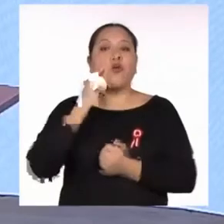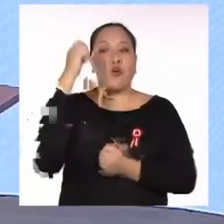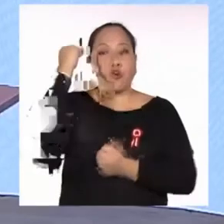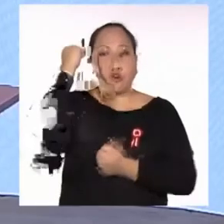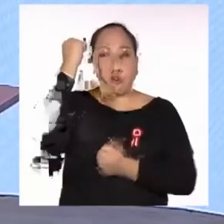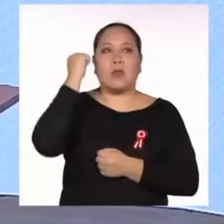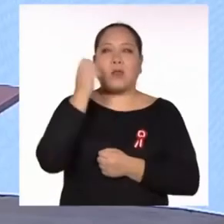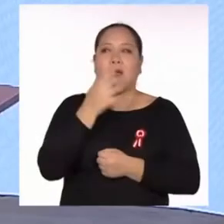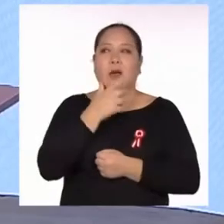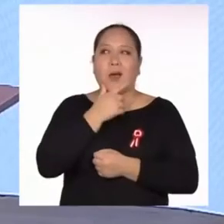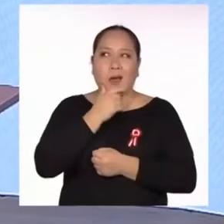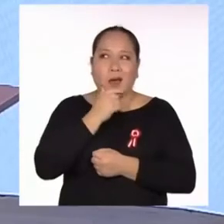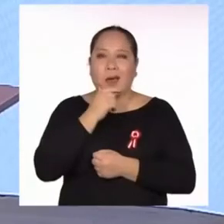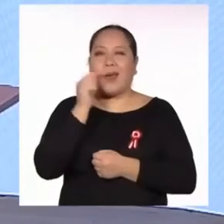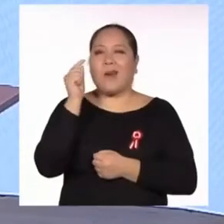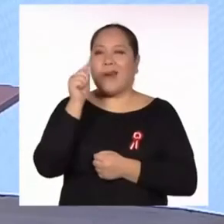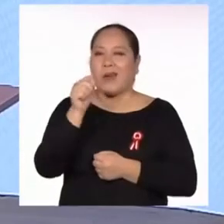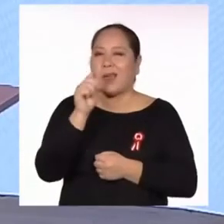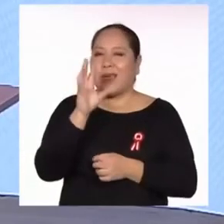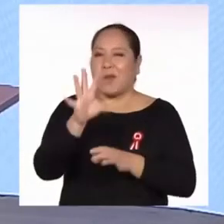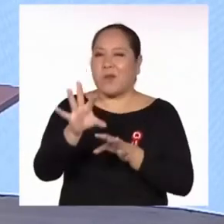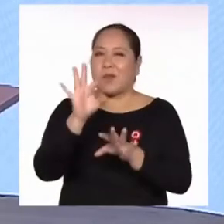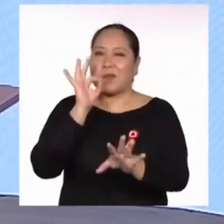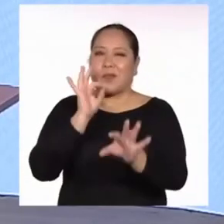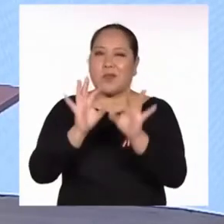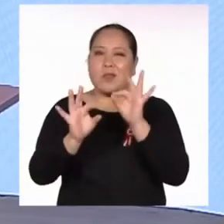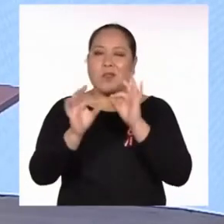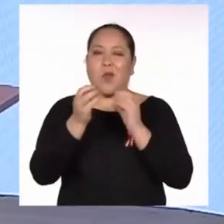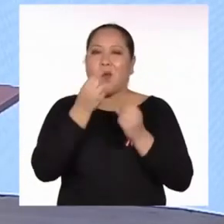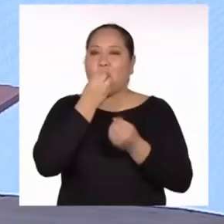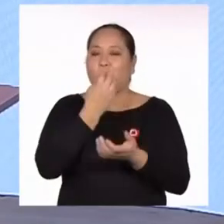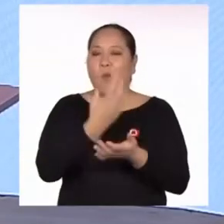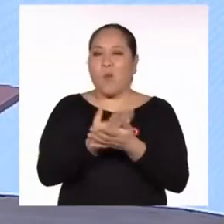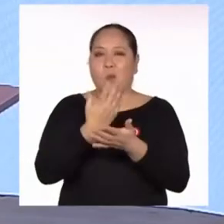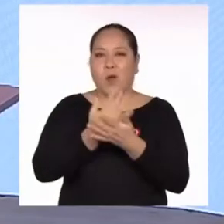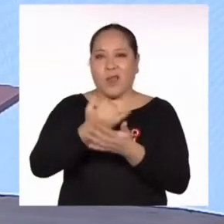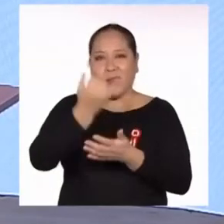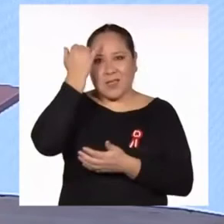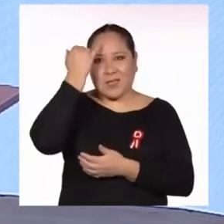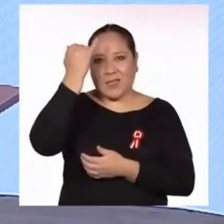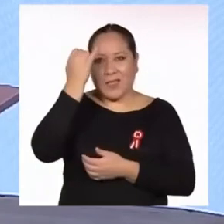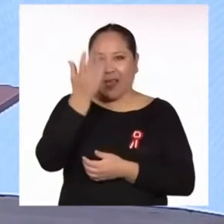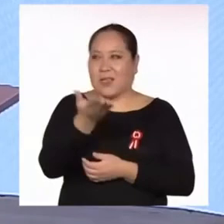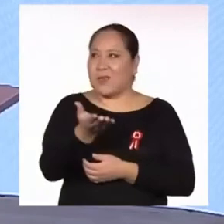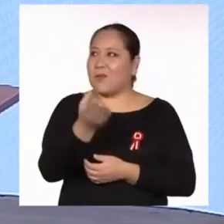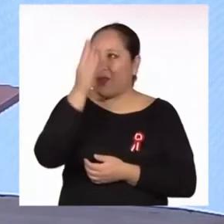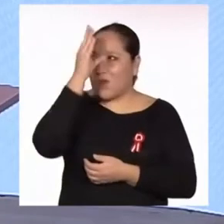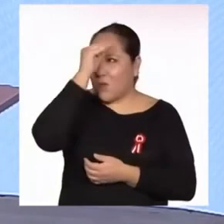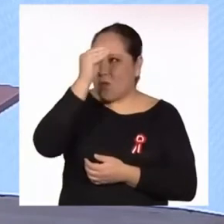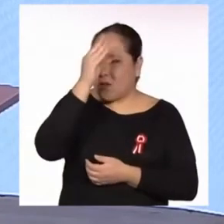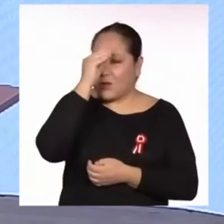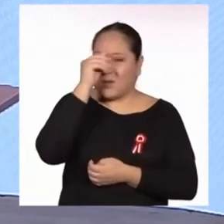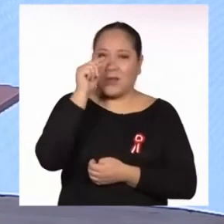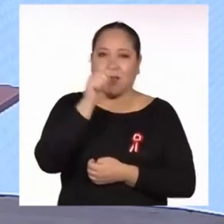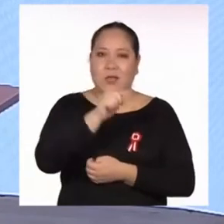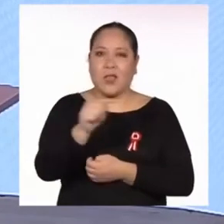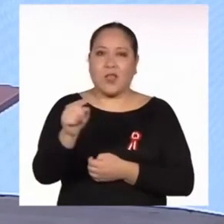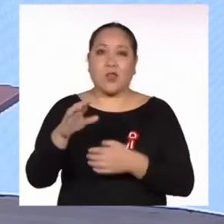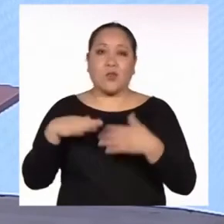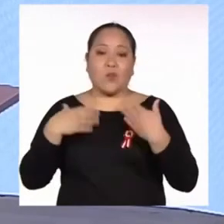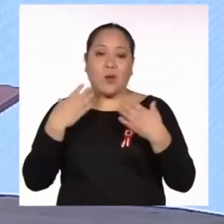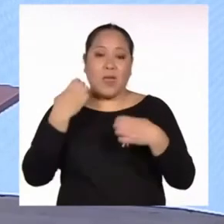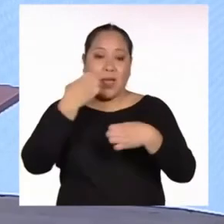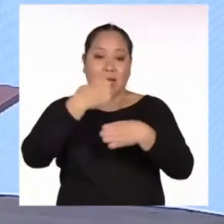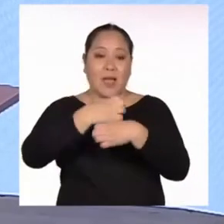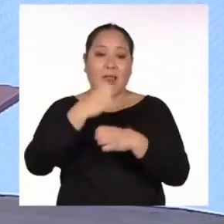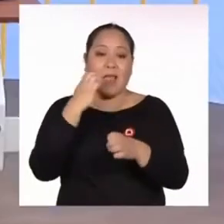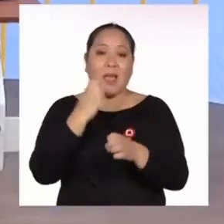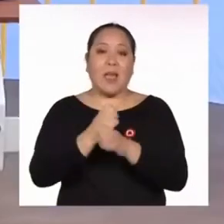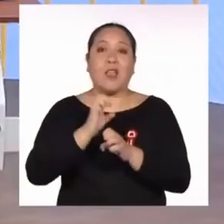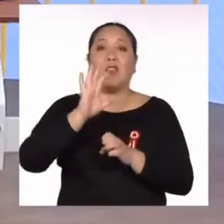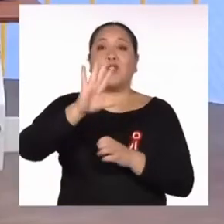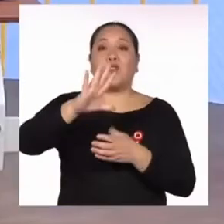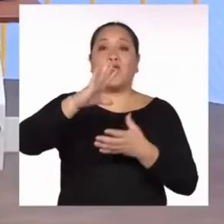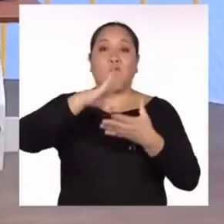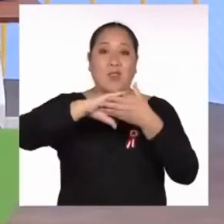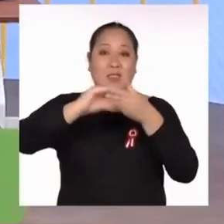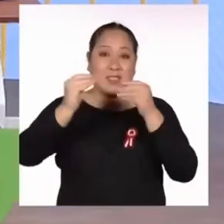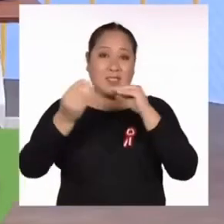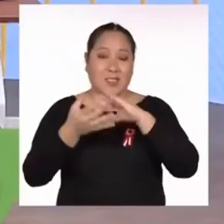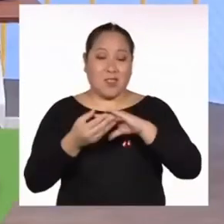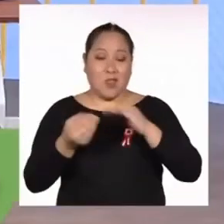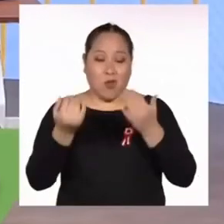creo que por aquí podemos encontrar muy buenas ideas para las chicas y chicos con las que podrán crear su historieta